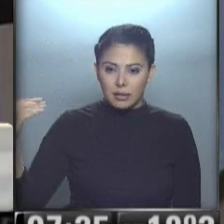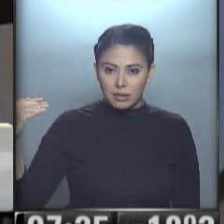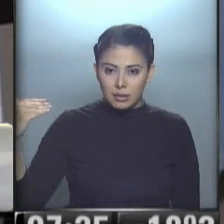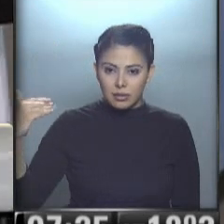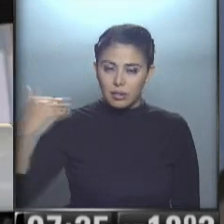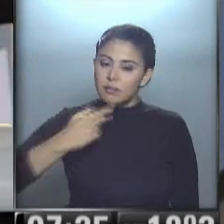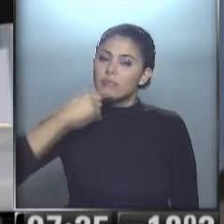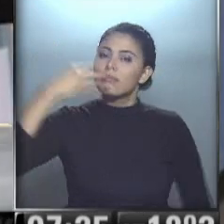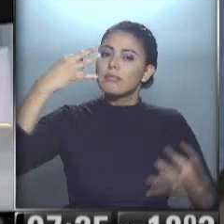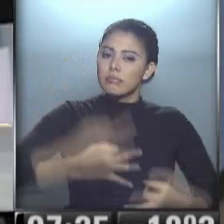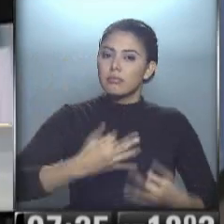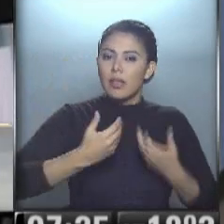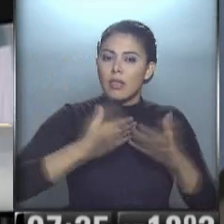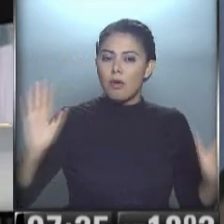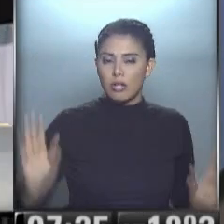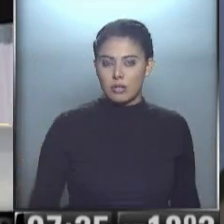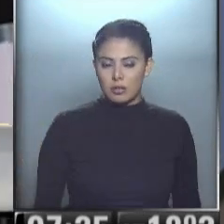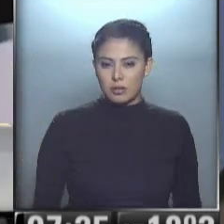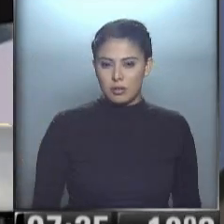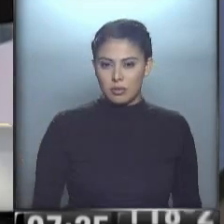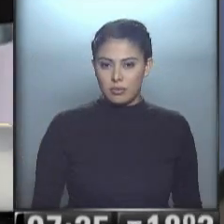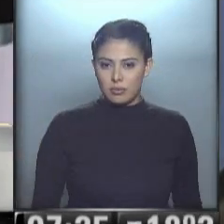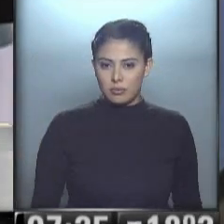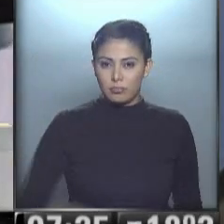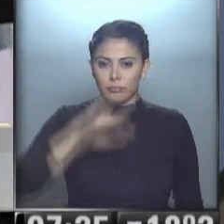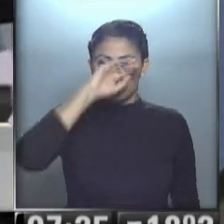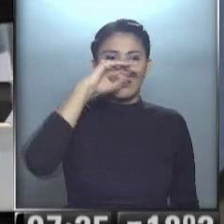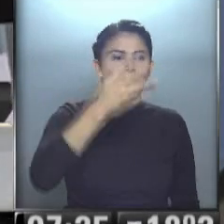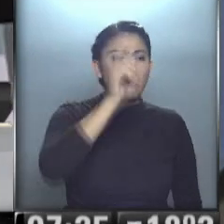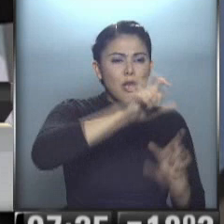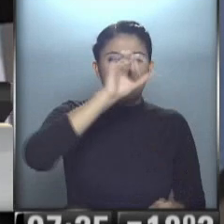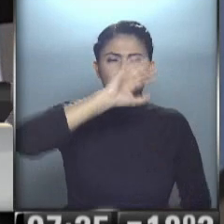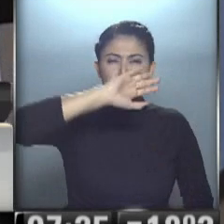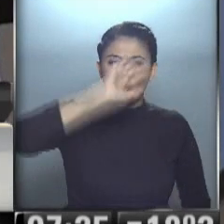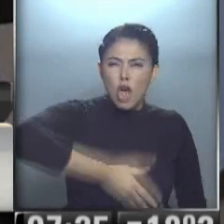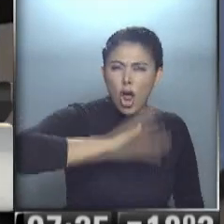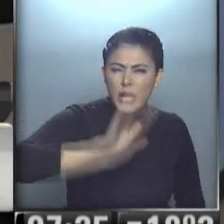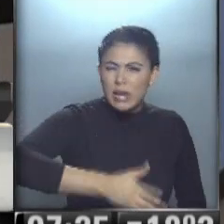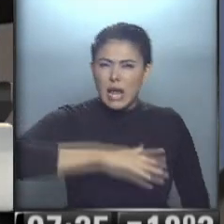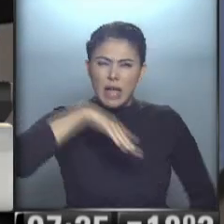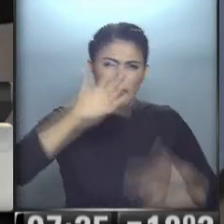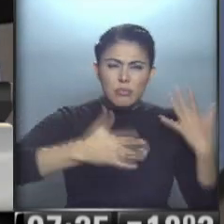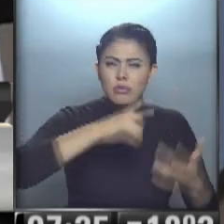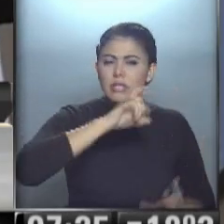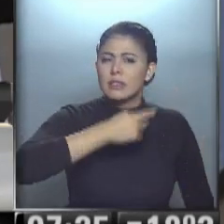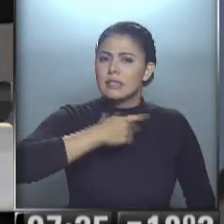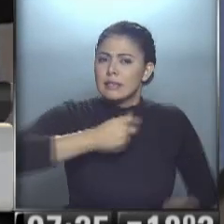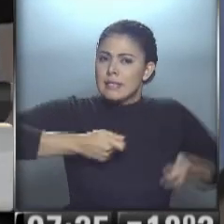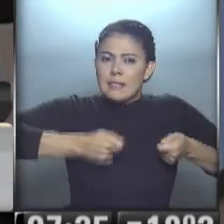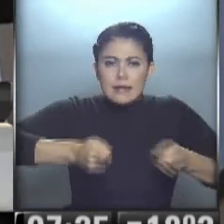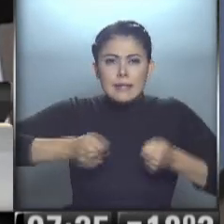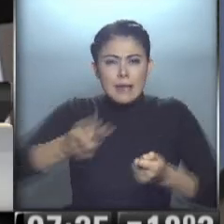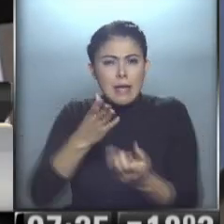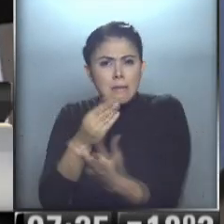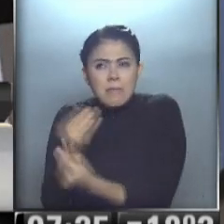ratificación de la Democracia frente a los violentos frente a los que quieren instalar el